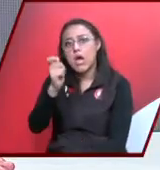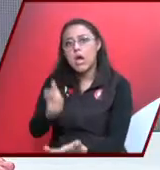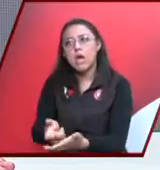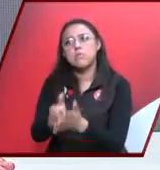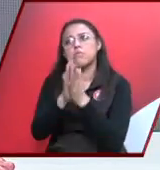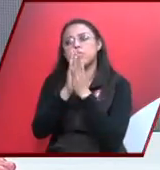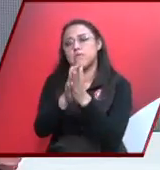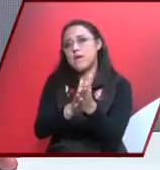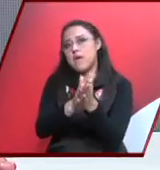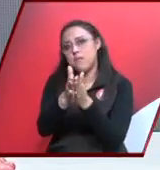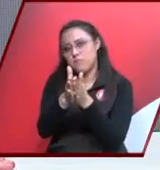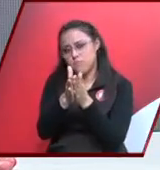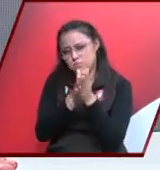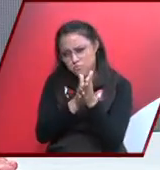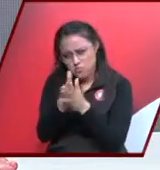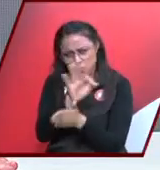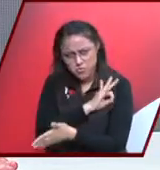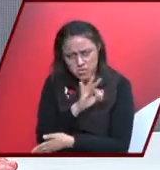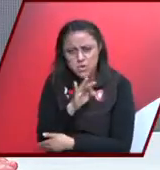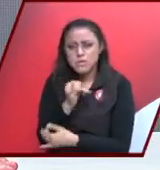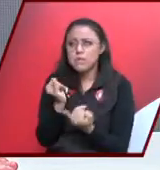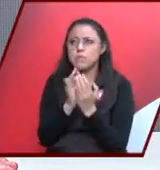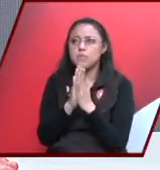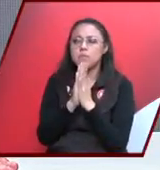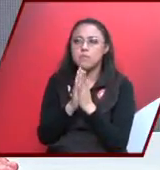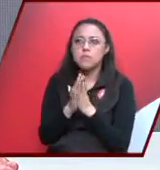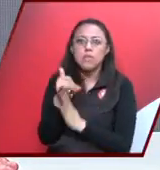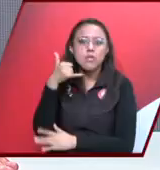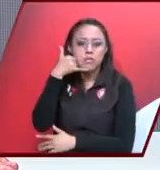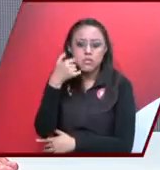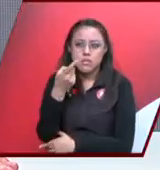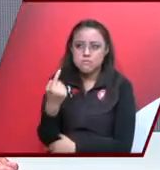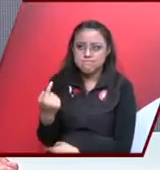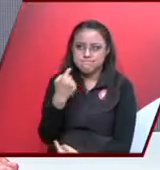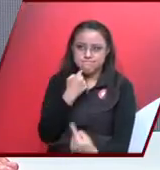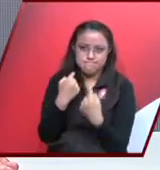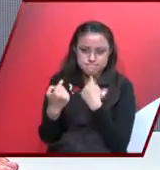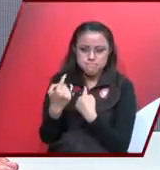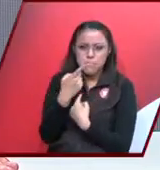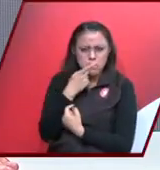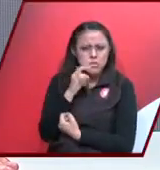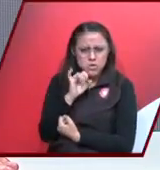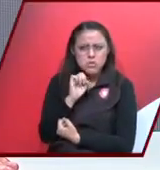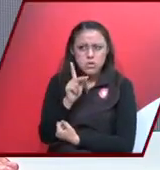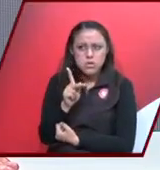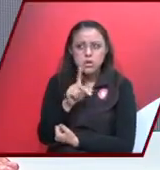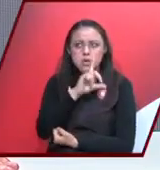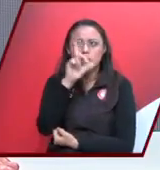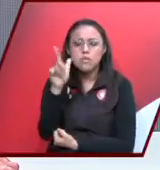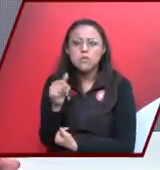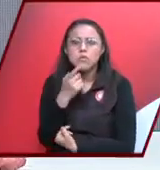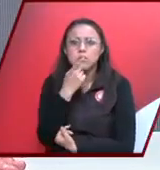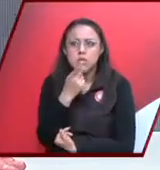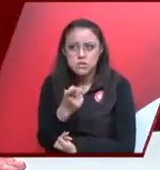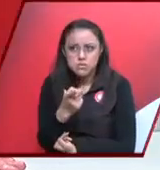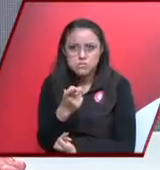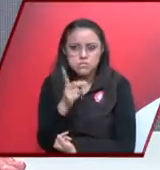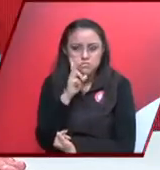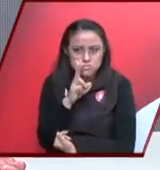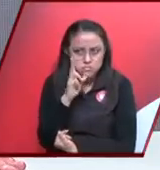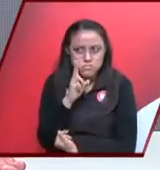No seas gacha. No, oye, me pegan unas amenazadas por el celular y los dejo hablar. Ya después de que los acabas de escuchar